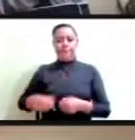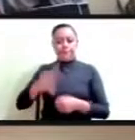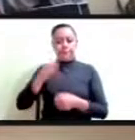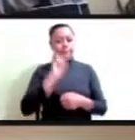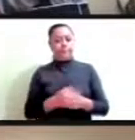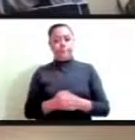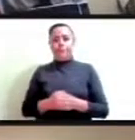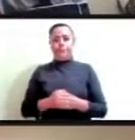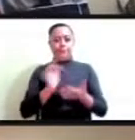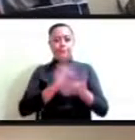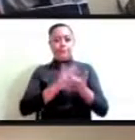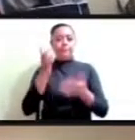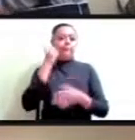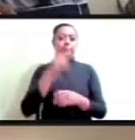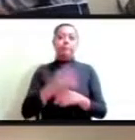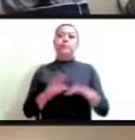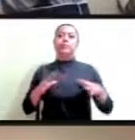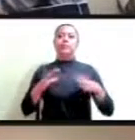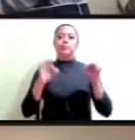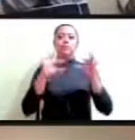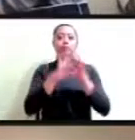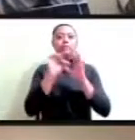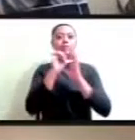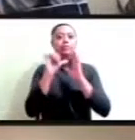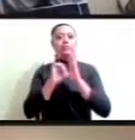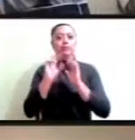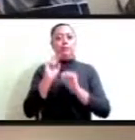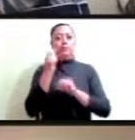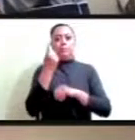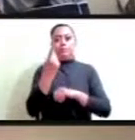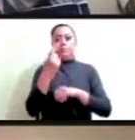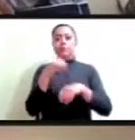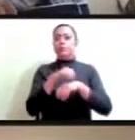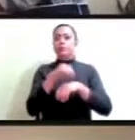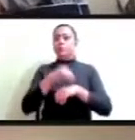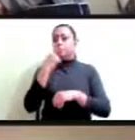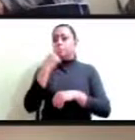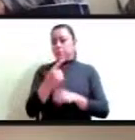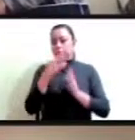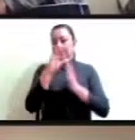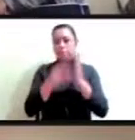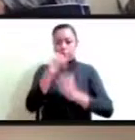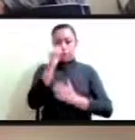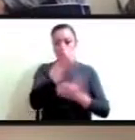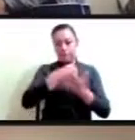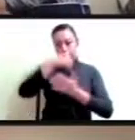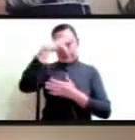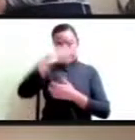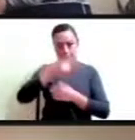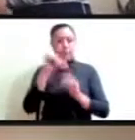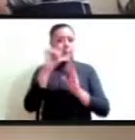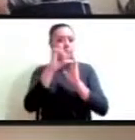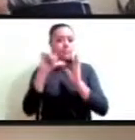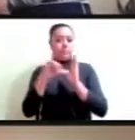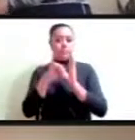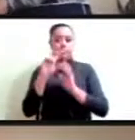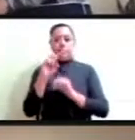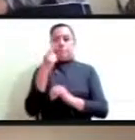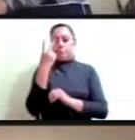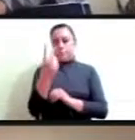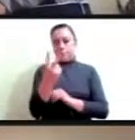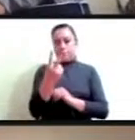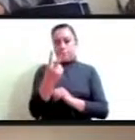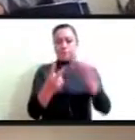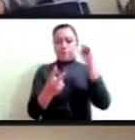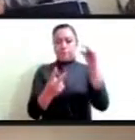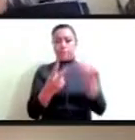en lo dispuesto por el artículo 31, numeral 1 de la Constitución Política de la Ciudad de México y los artículos 32, fracciones segunda y trigésima de la Ley